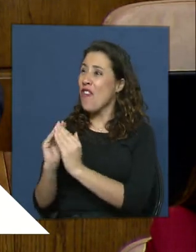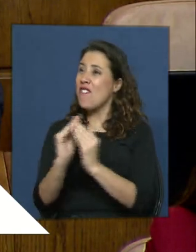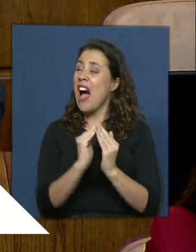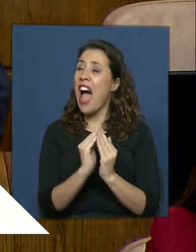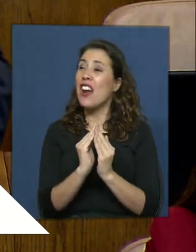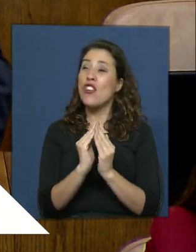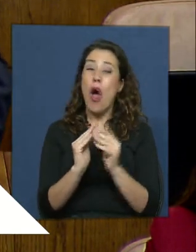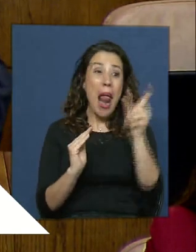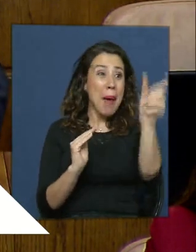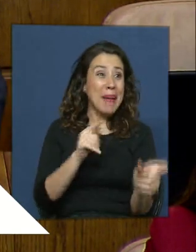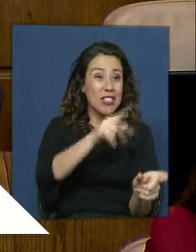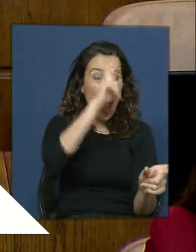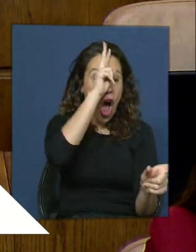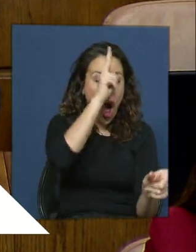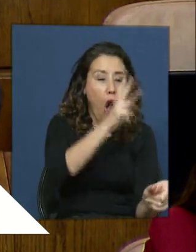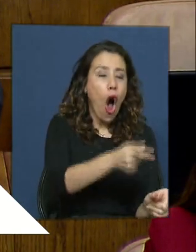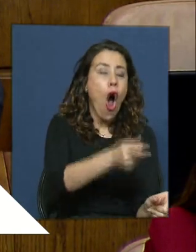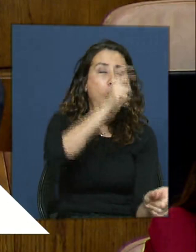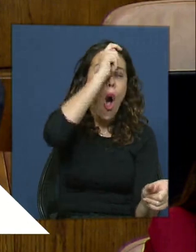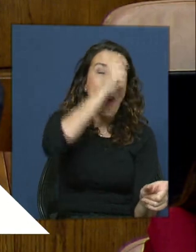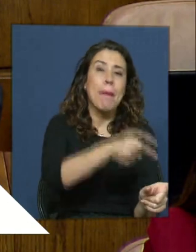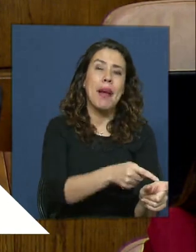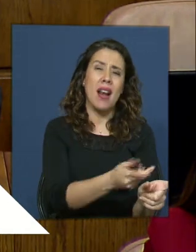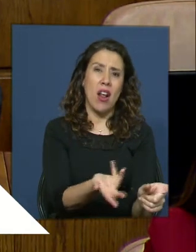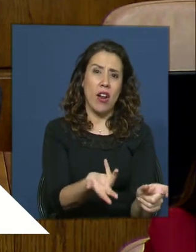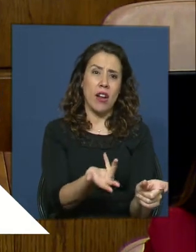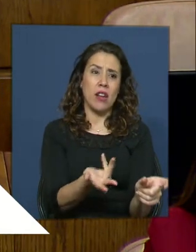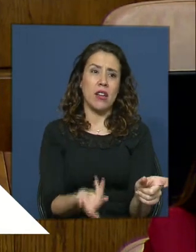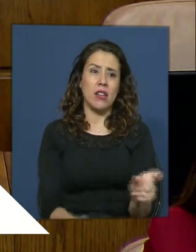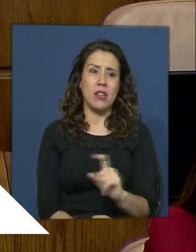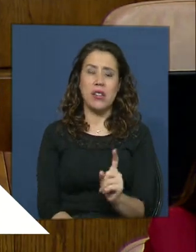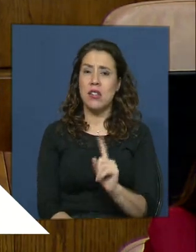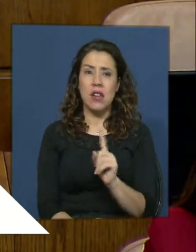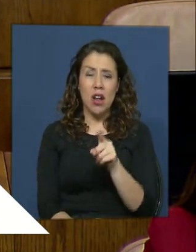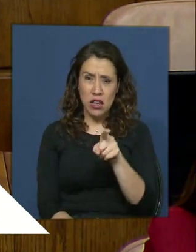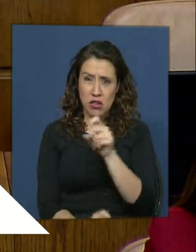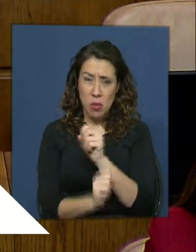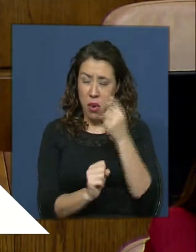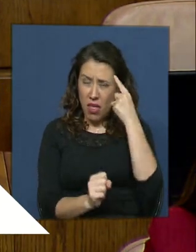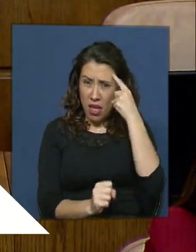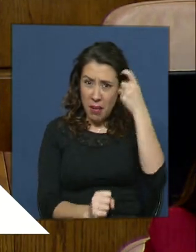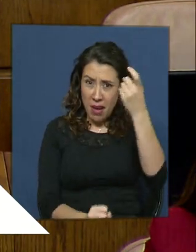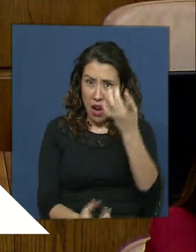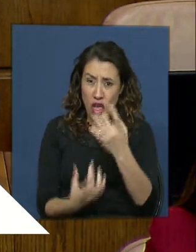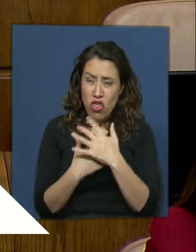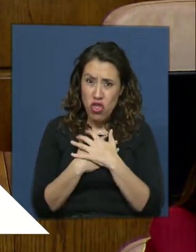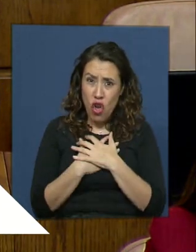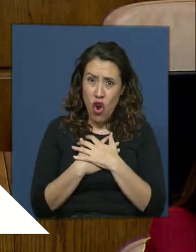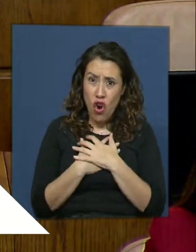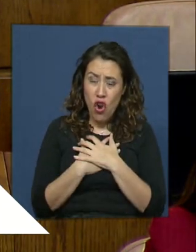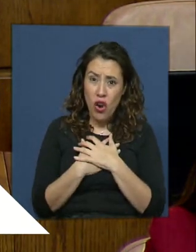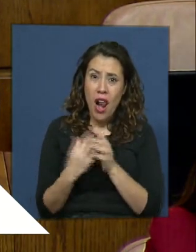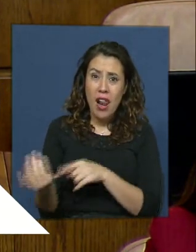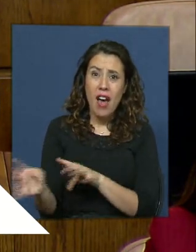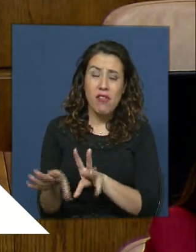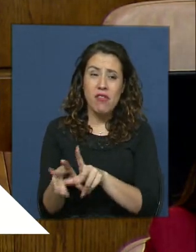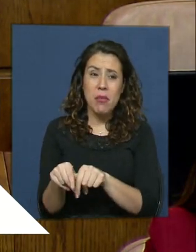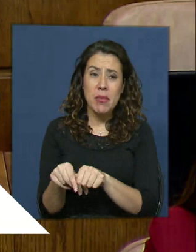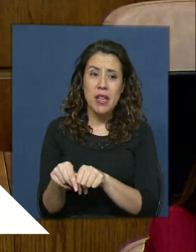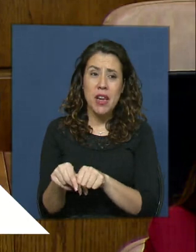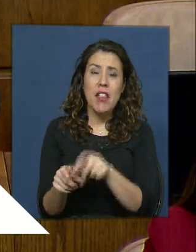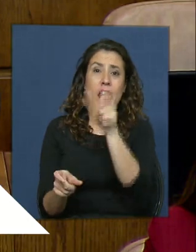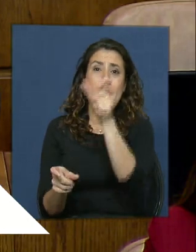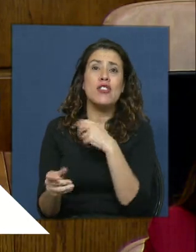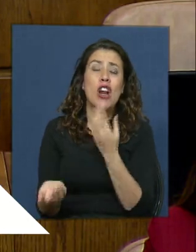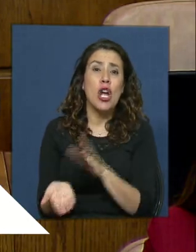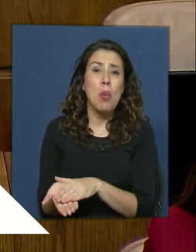a rendirle un homenaje. Es solo ese hecho imaginar el dolor que se le causaría a la familia de la